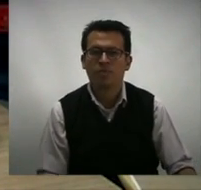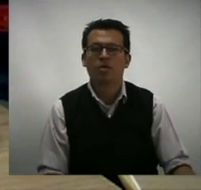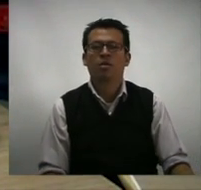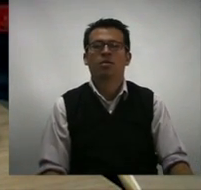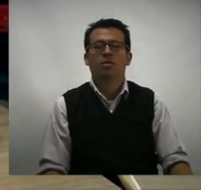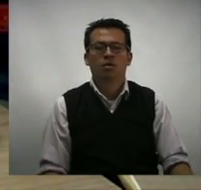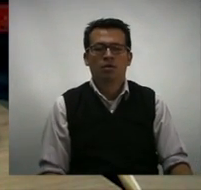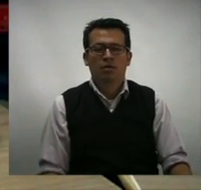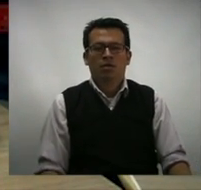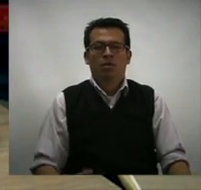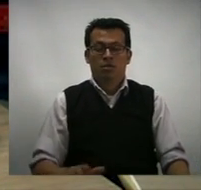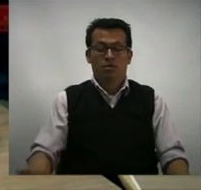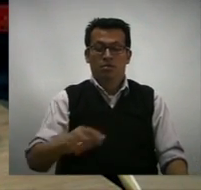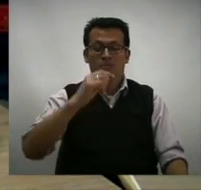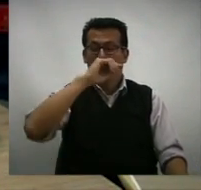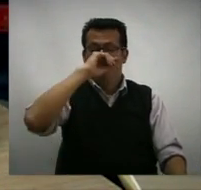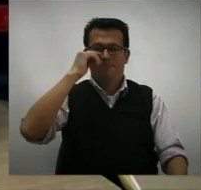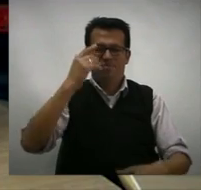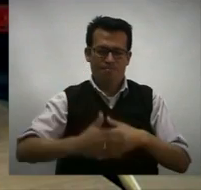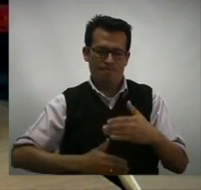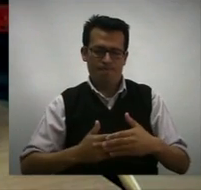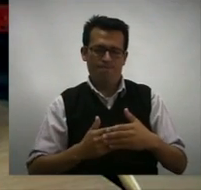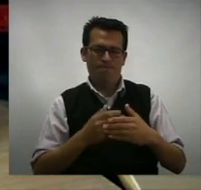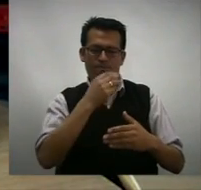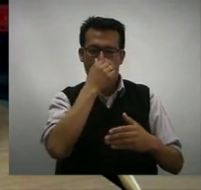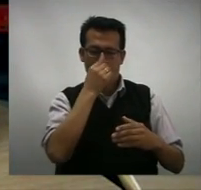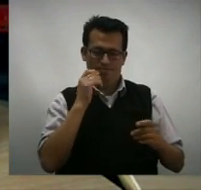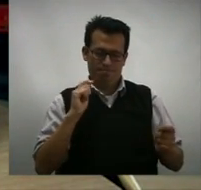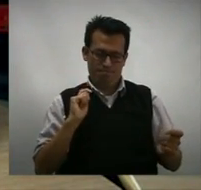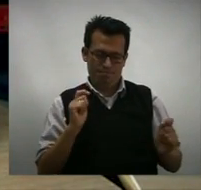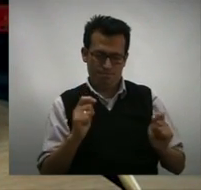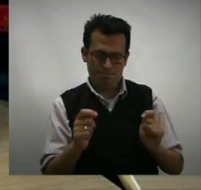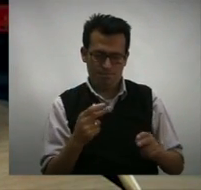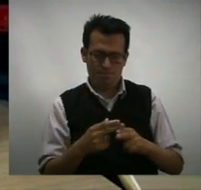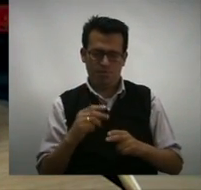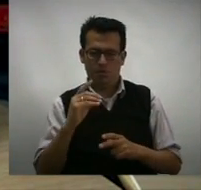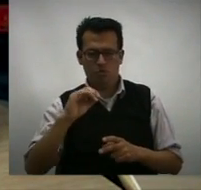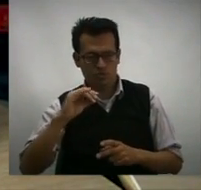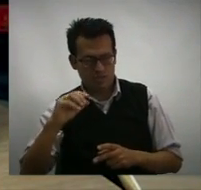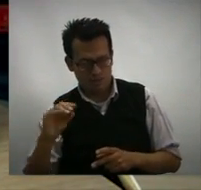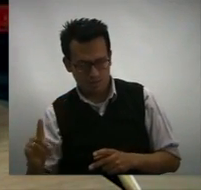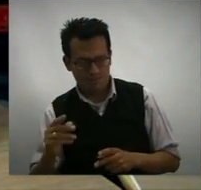para construir, modelar y producir los individuos en su docilidad y utilidad.